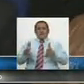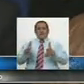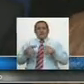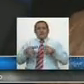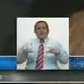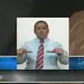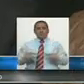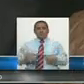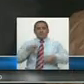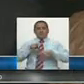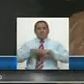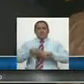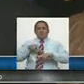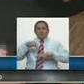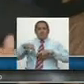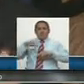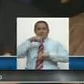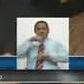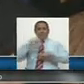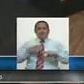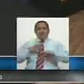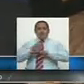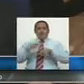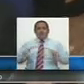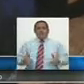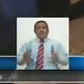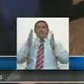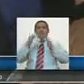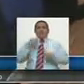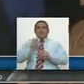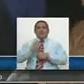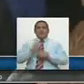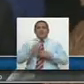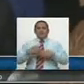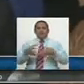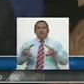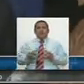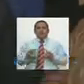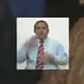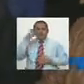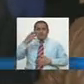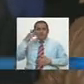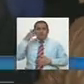primer descanso de la escalera que da acceso a este edificio donde funciona el local del partido.